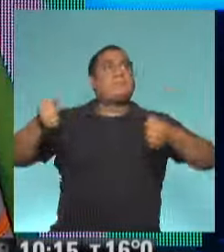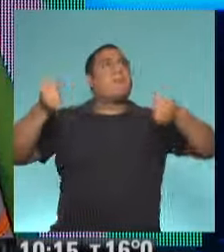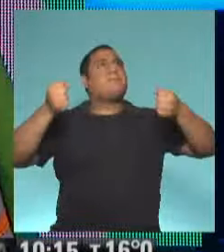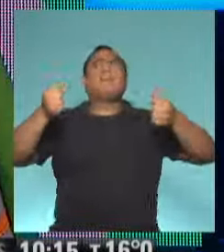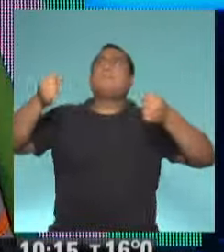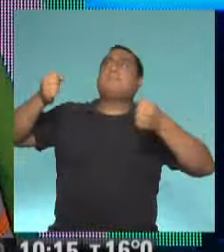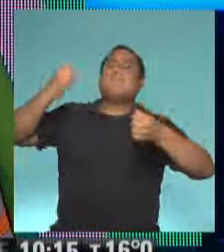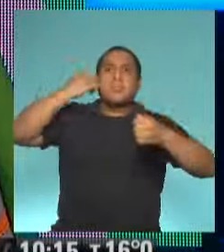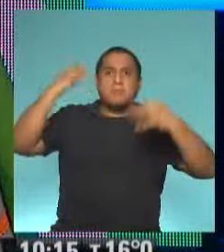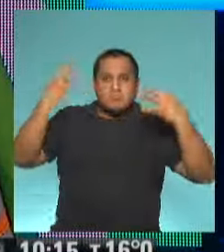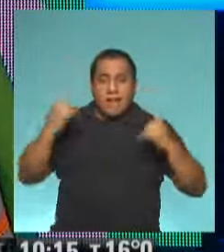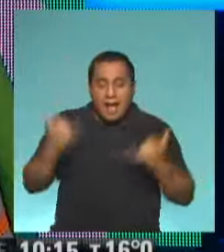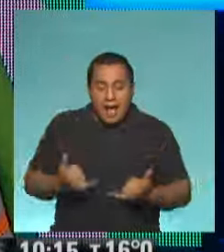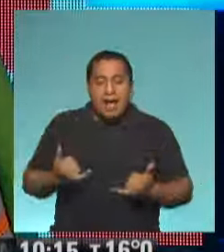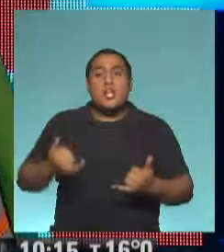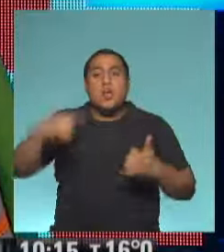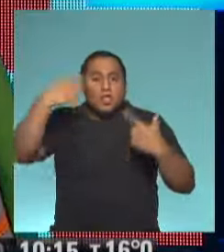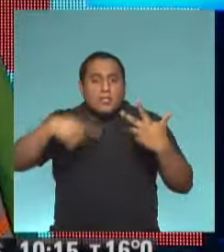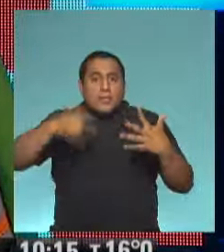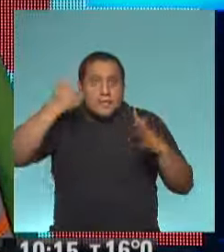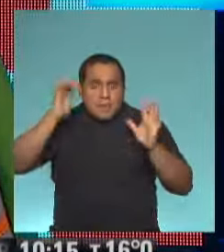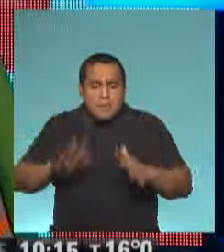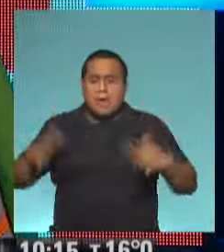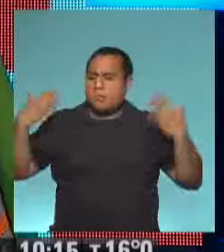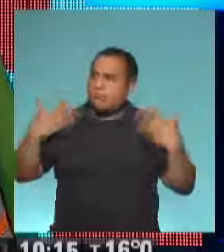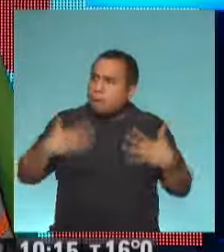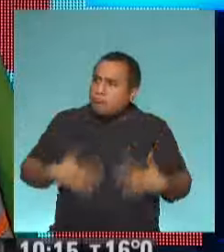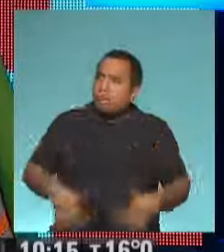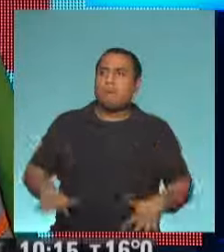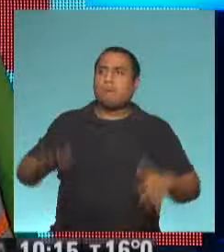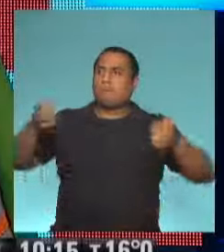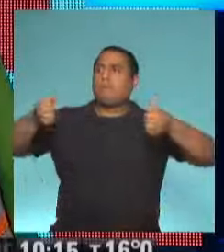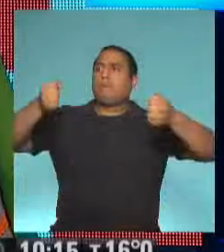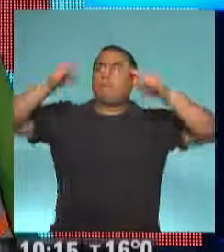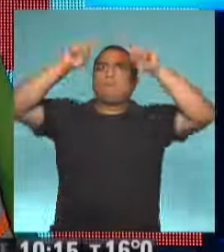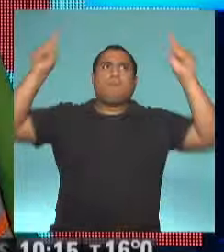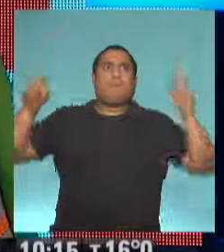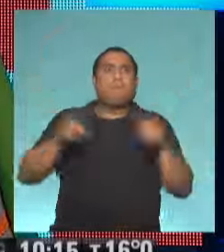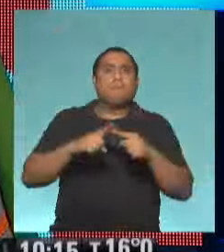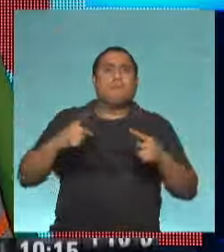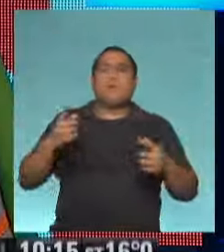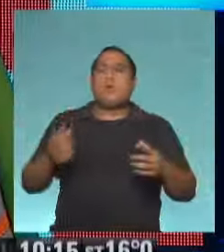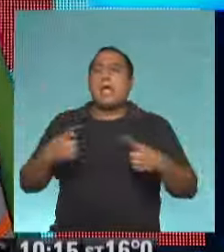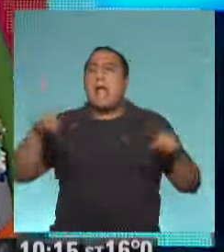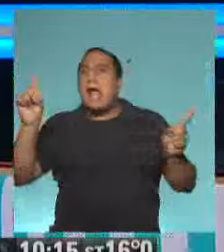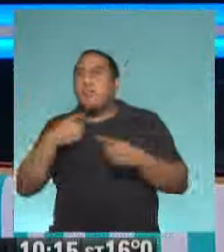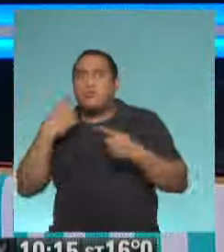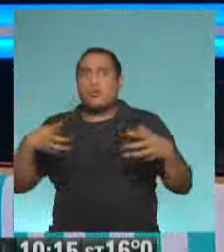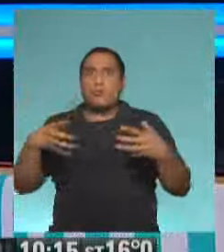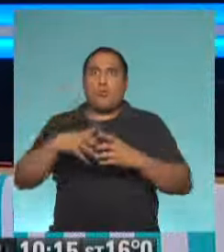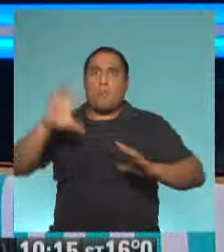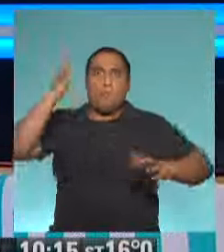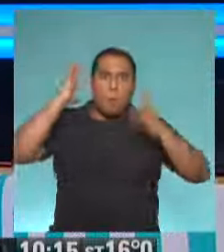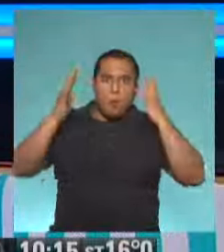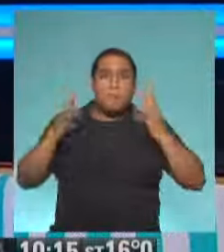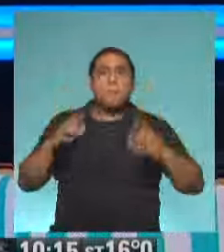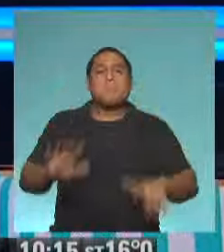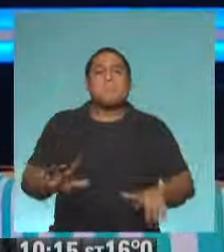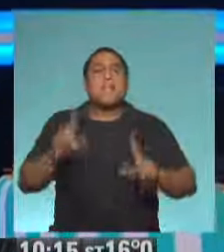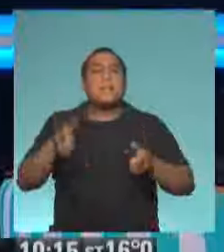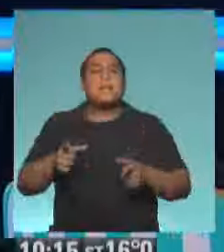preparando también ahí todos los elementos, los trajes, el estandarte, la murga, la canción. Claro, lo más importante, sí.